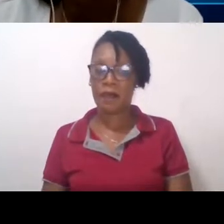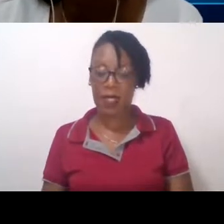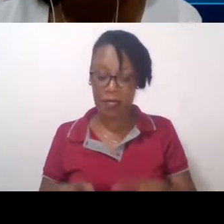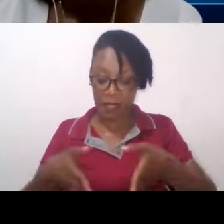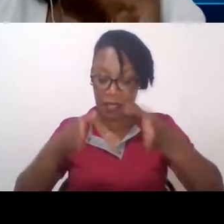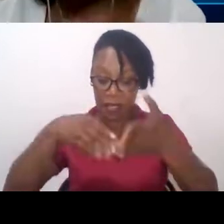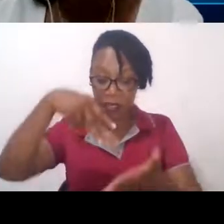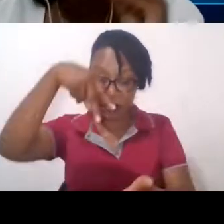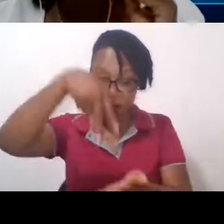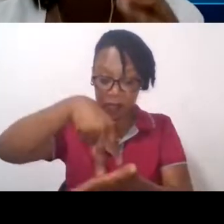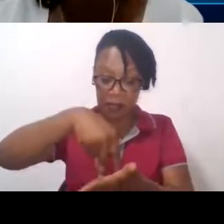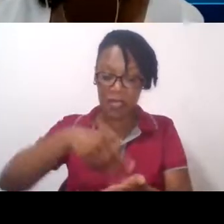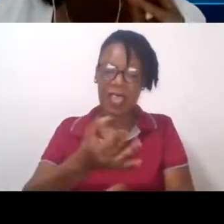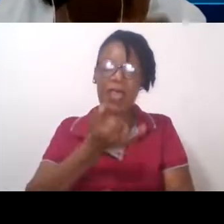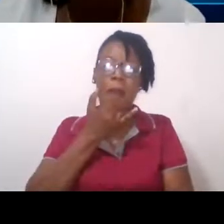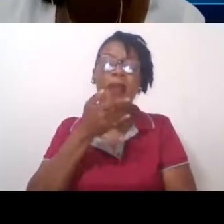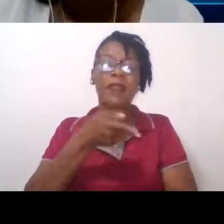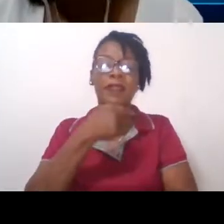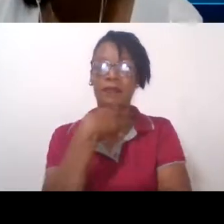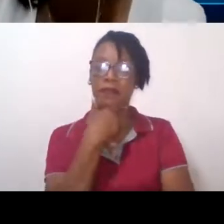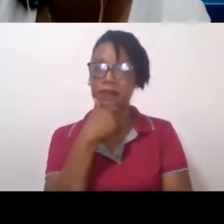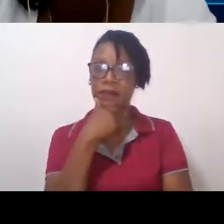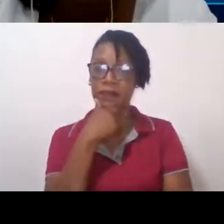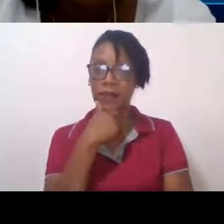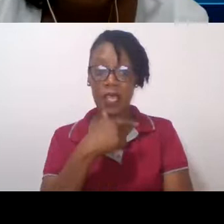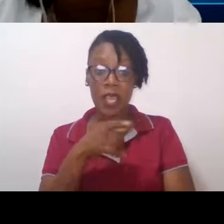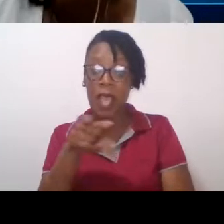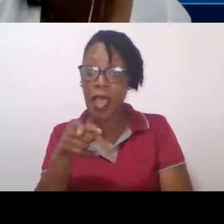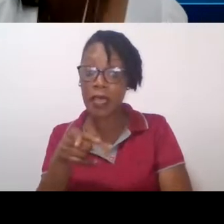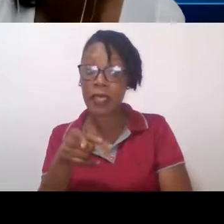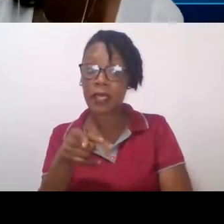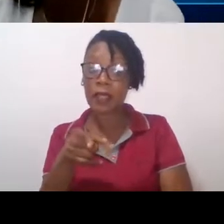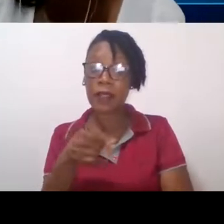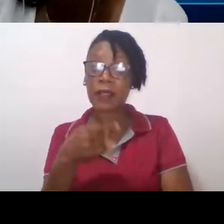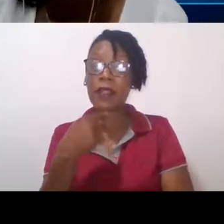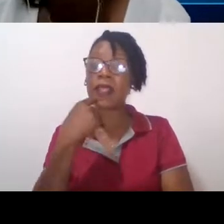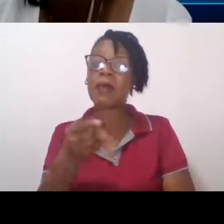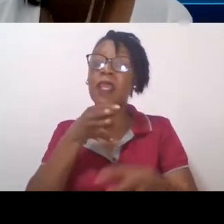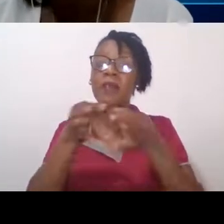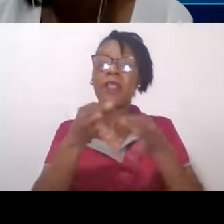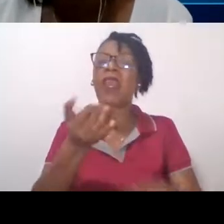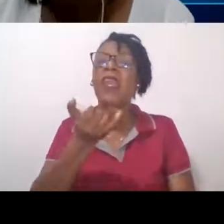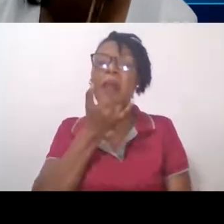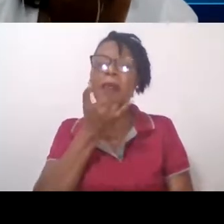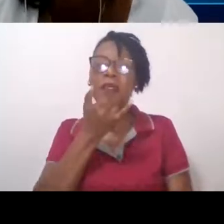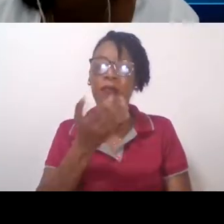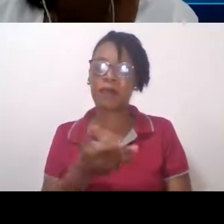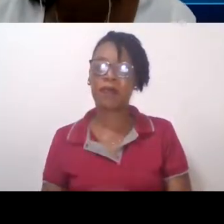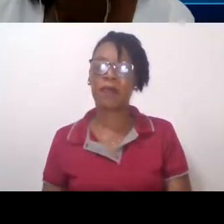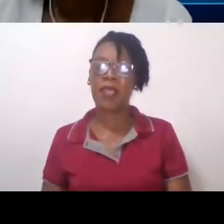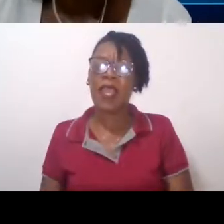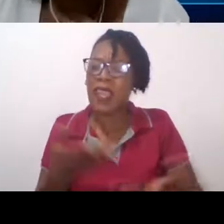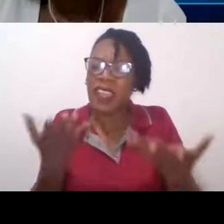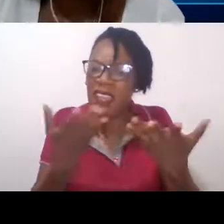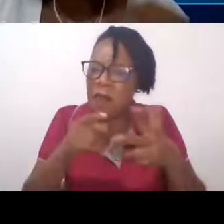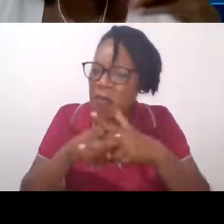lo que pasa? Ahí vamos a dejar, oigan, que describan cuál fue la situación de conflicto. O sea, ¿qué generó el